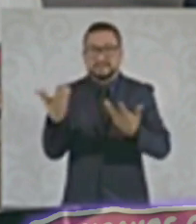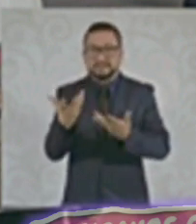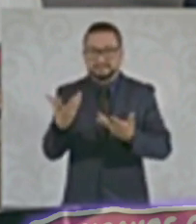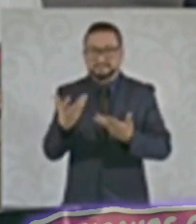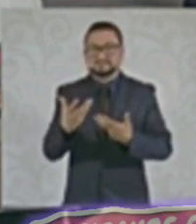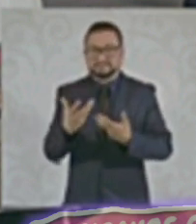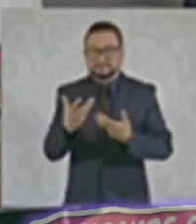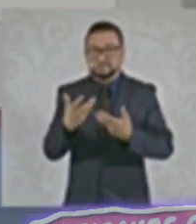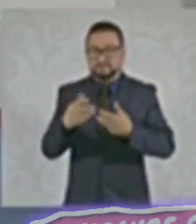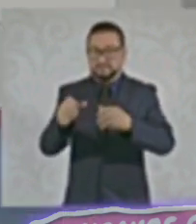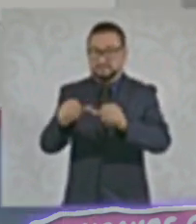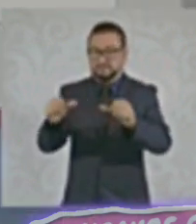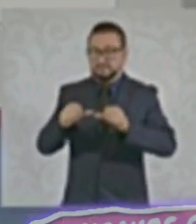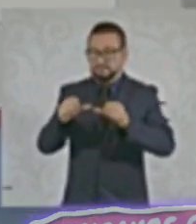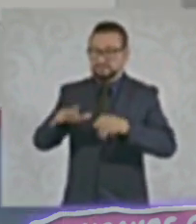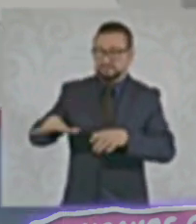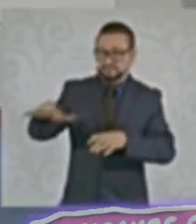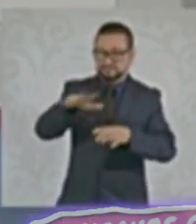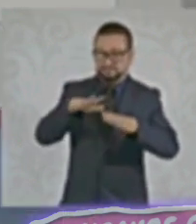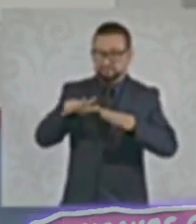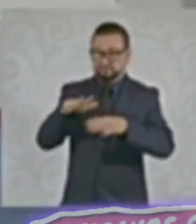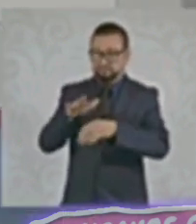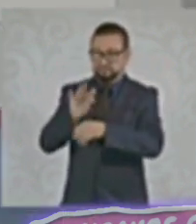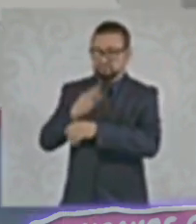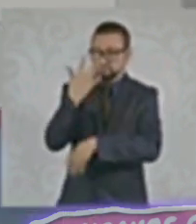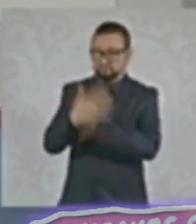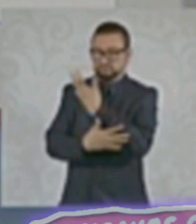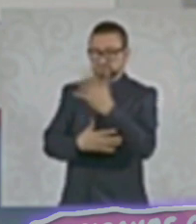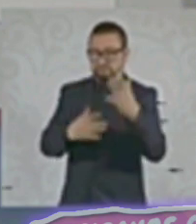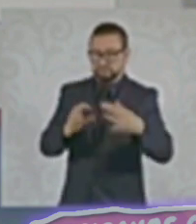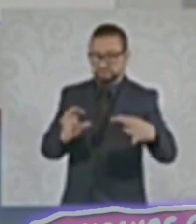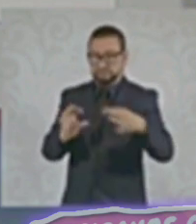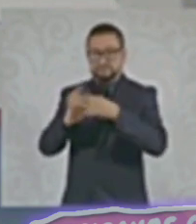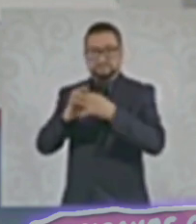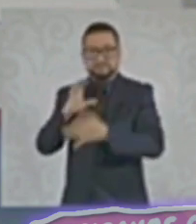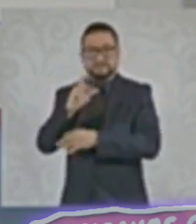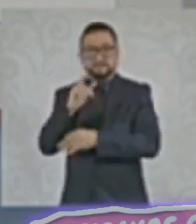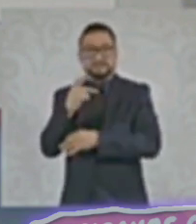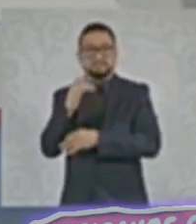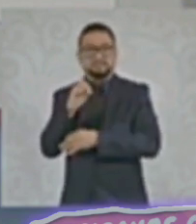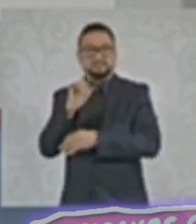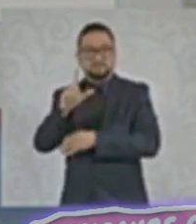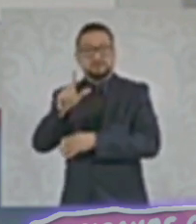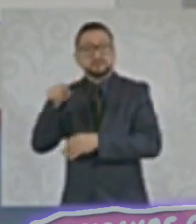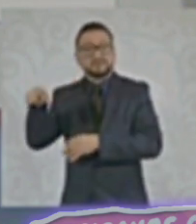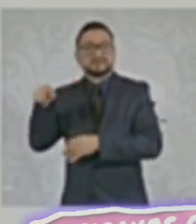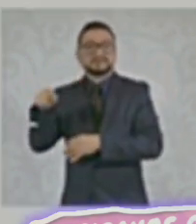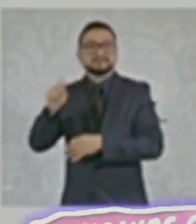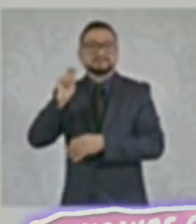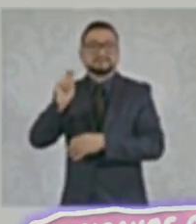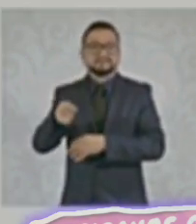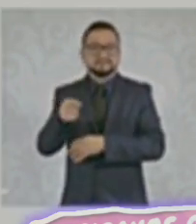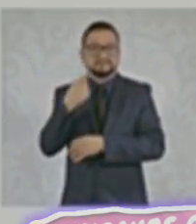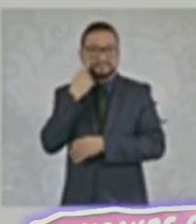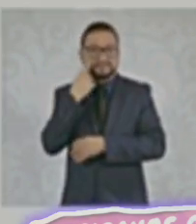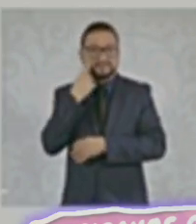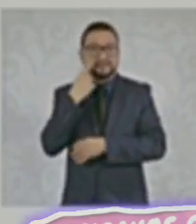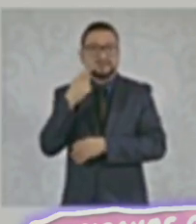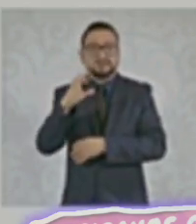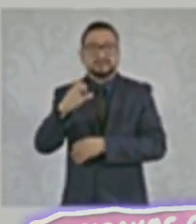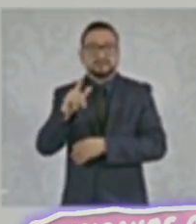esta área natural protegida se conecta con Calakmul. Calakmul, como ustedes saben, tiene 2 áreas